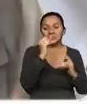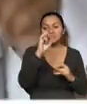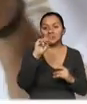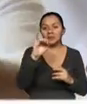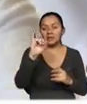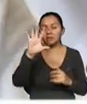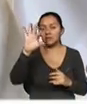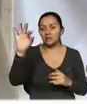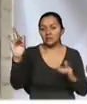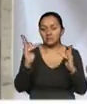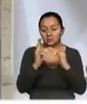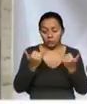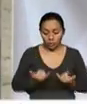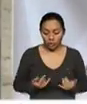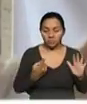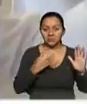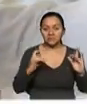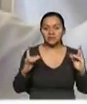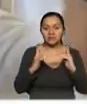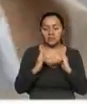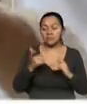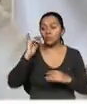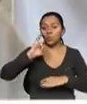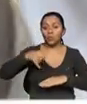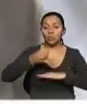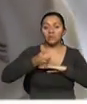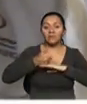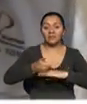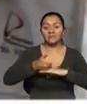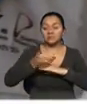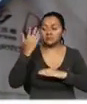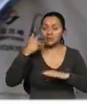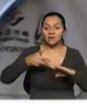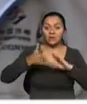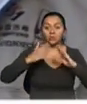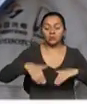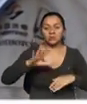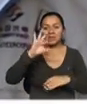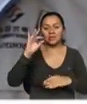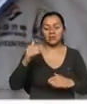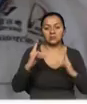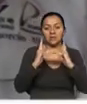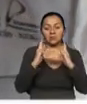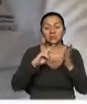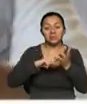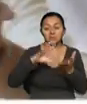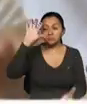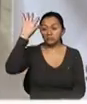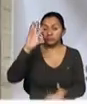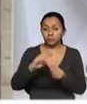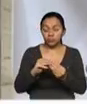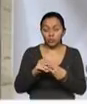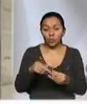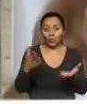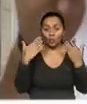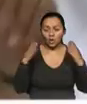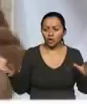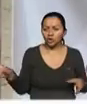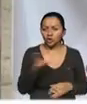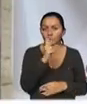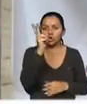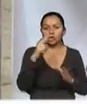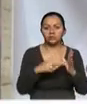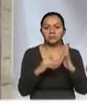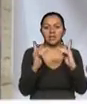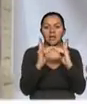más, tenemos este hospital 600 camas, la Junta de Beneficencia acaba de inaugurar unas 500 camas, es decir, solo en estos meses Guayaquil va a tener